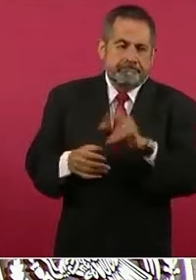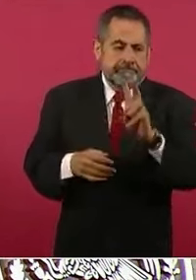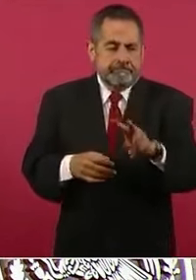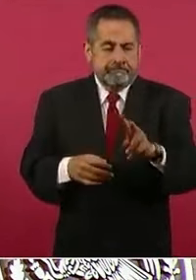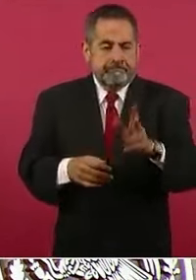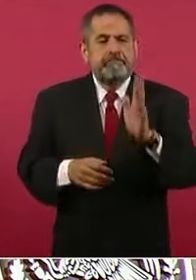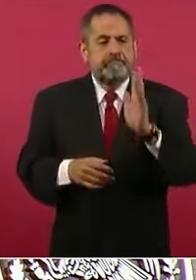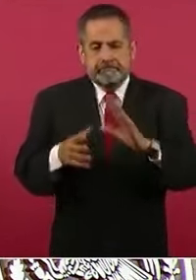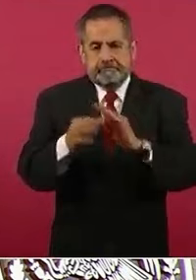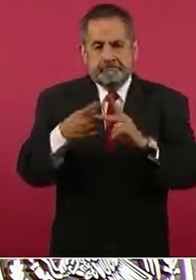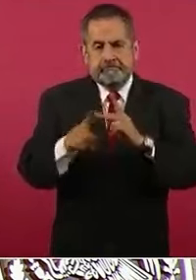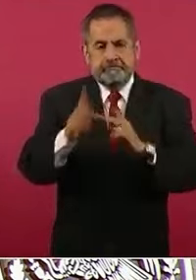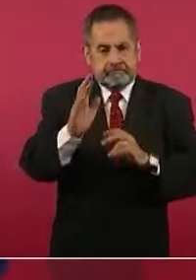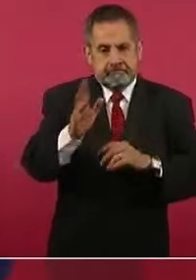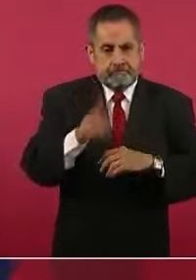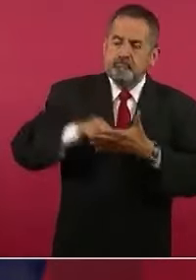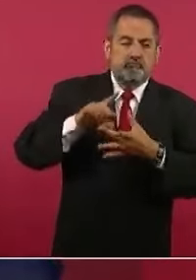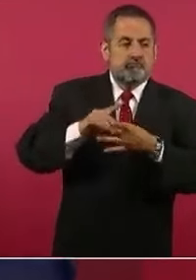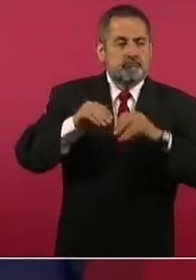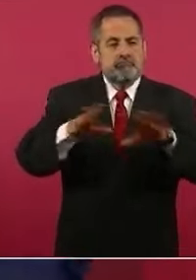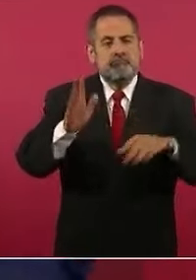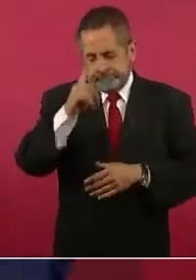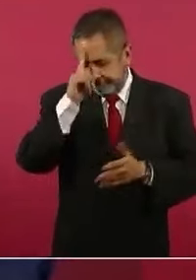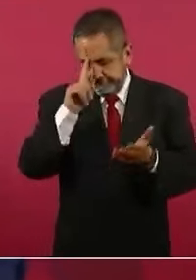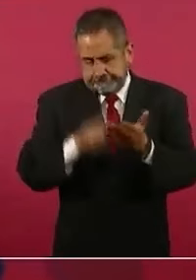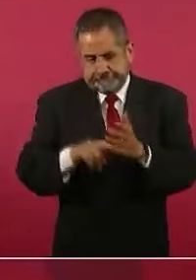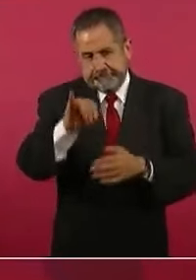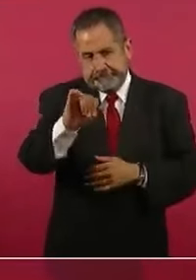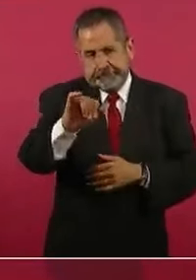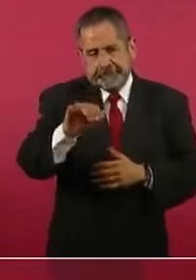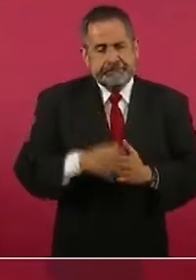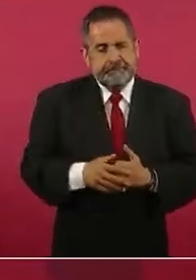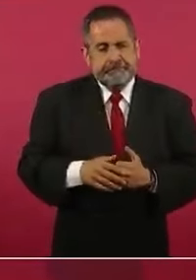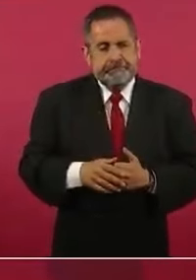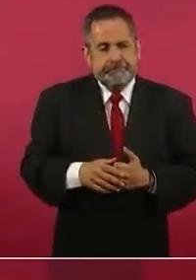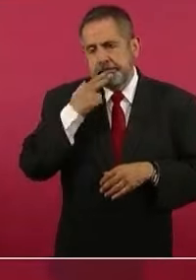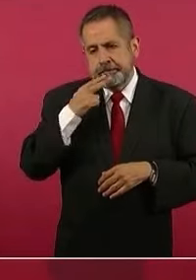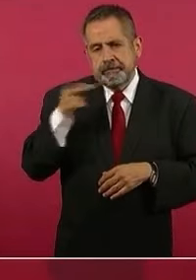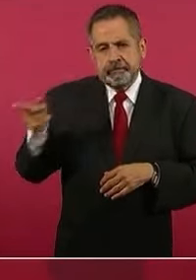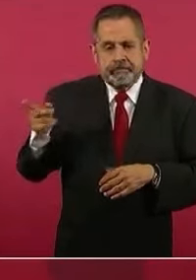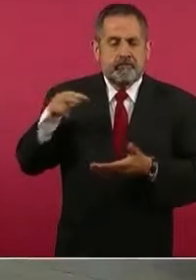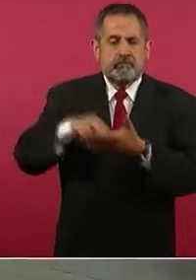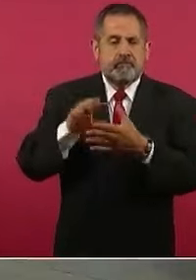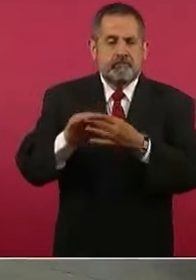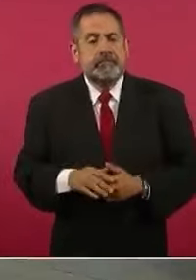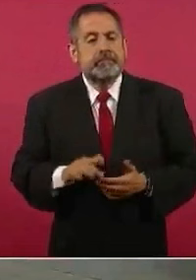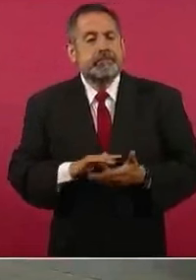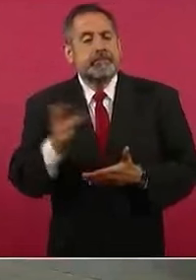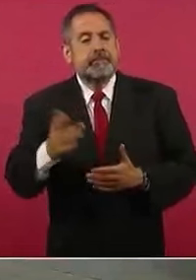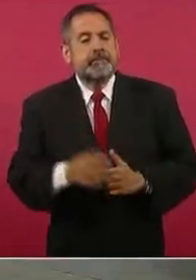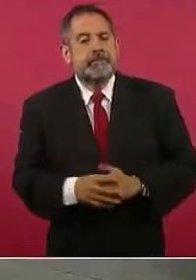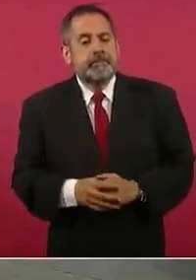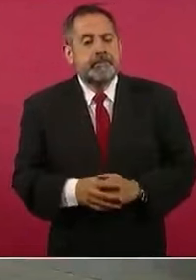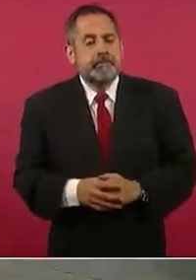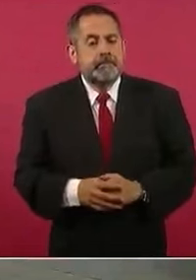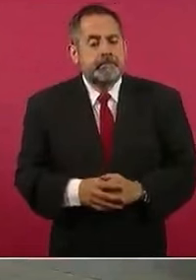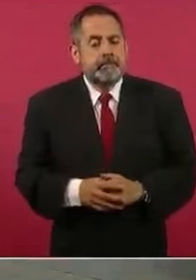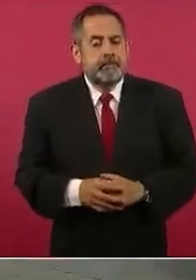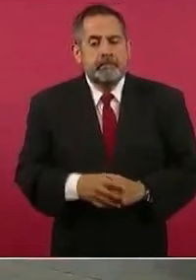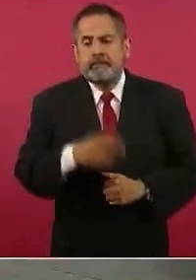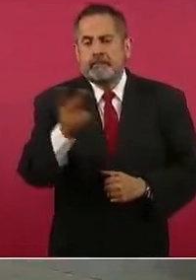se manifestó en ese sentido. Y creo que es lo más conveniente. Gracias, señor presidente. Señor presidente,